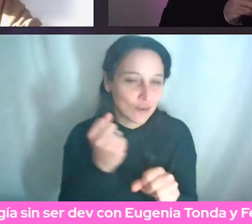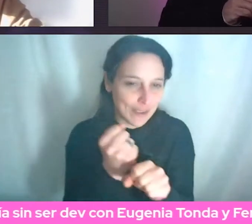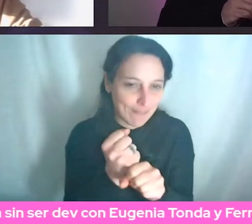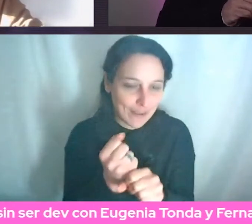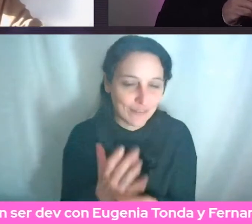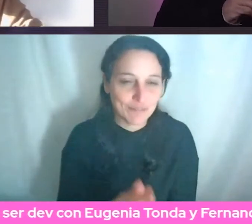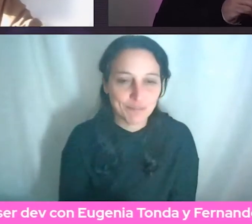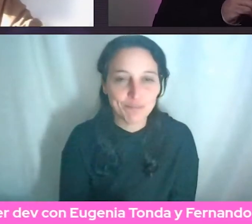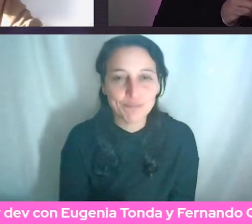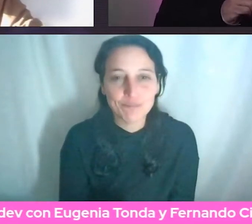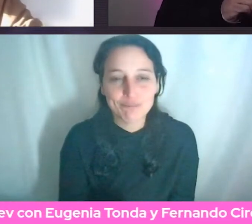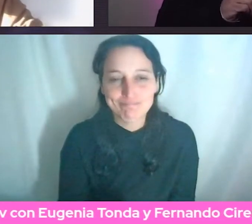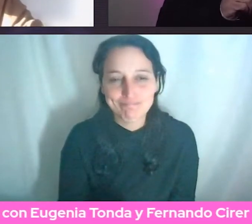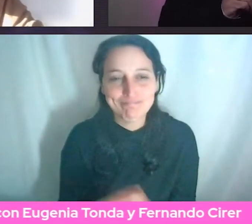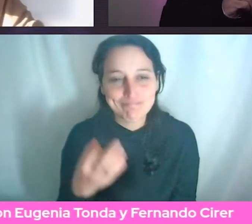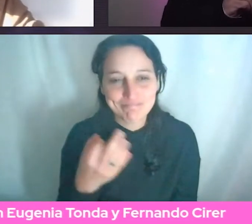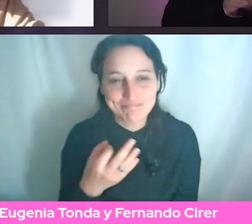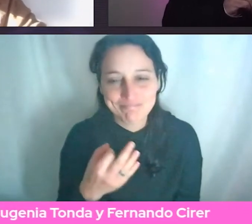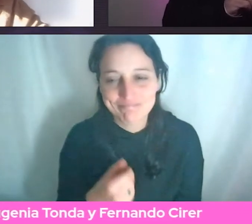Está buenísimo. Ahora,